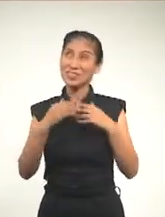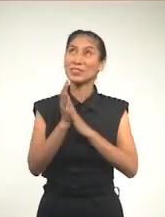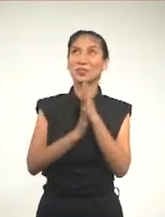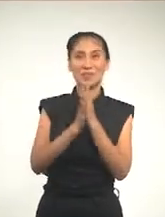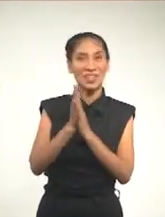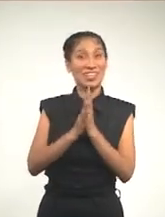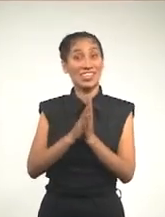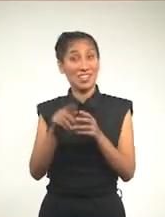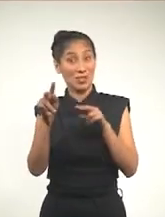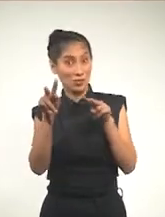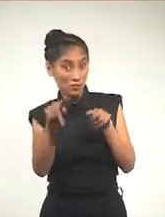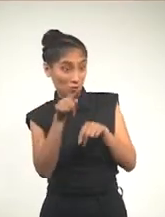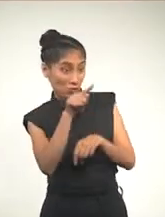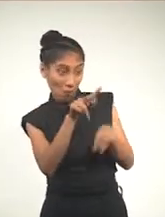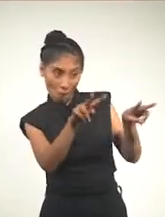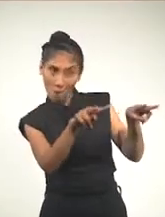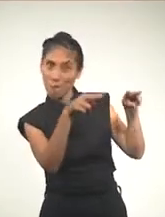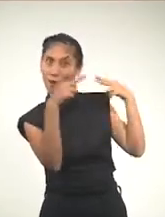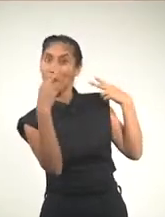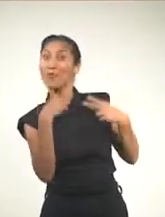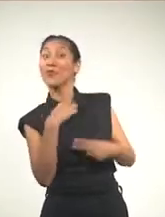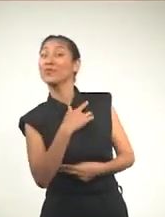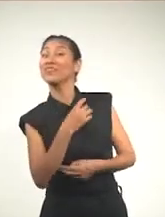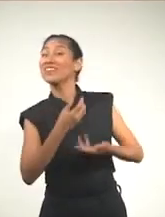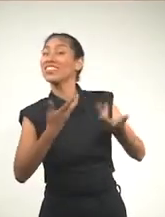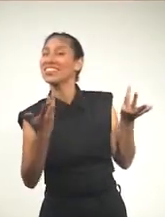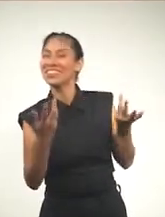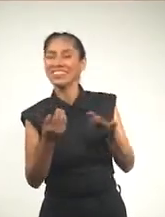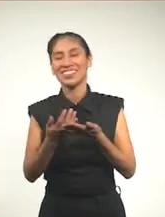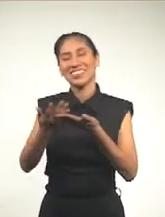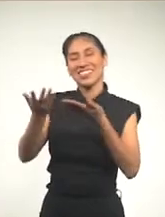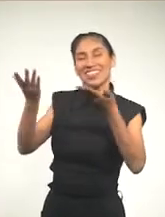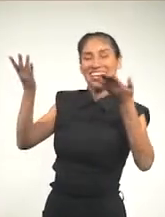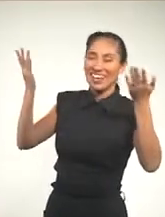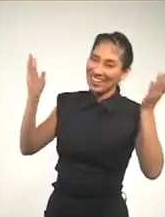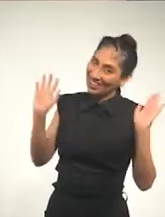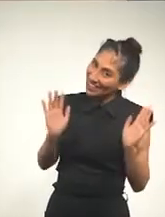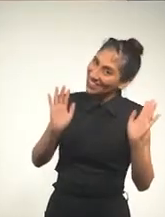Calcetín, estoy tratando de hacerte adivinar la otra emoción.